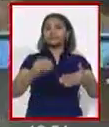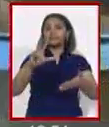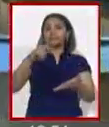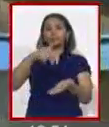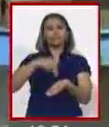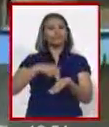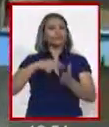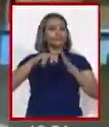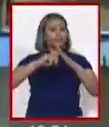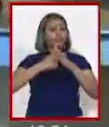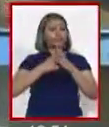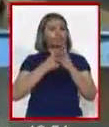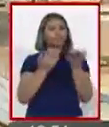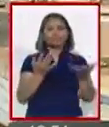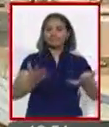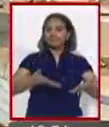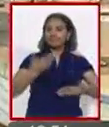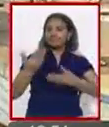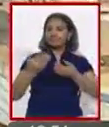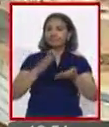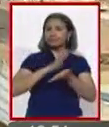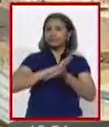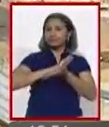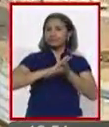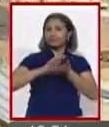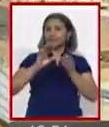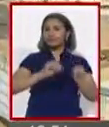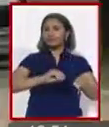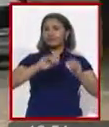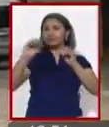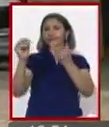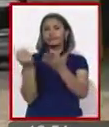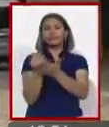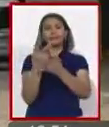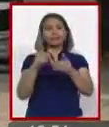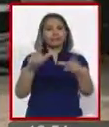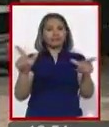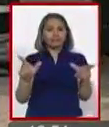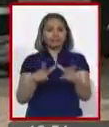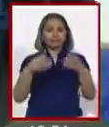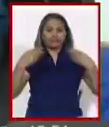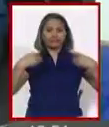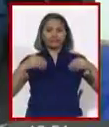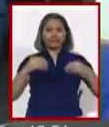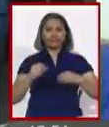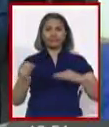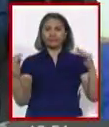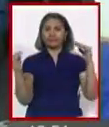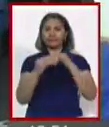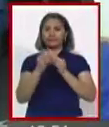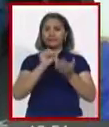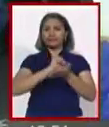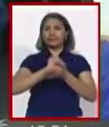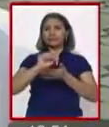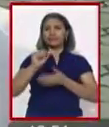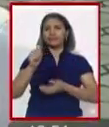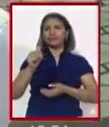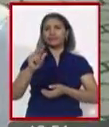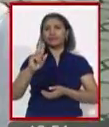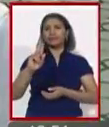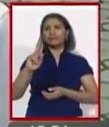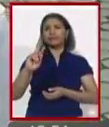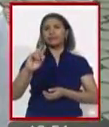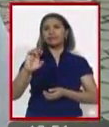3000 iniciaron el levantamiento de las mismas para ir a ocupar los nuevos puestos en el mercado de la avenida San Aurelio. Se